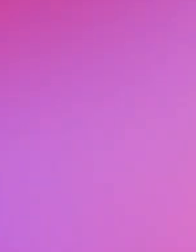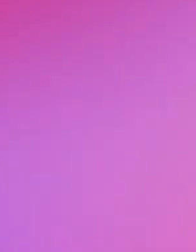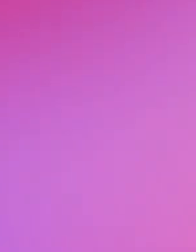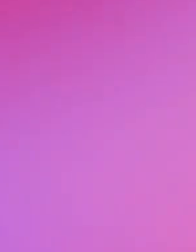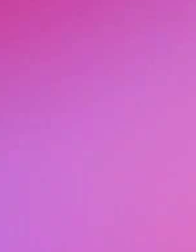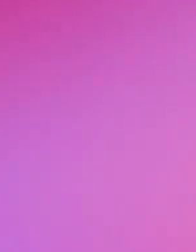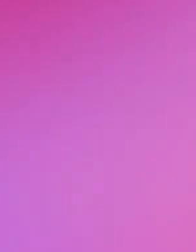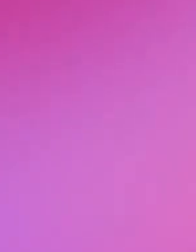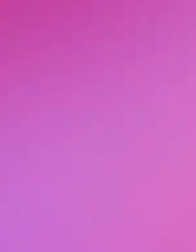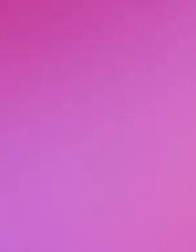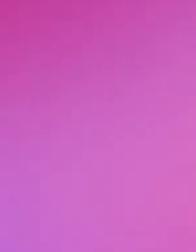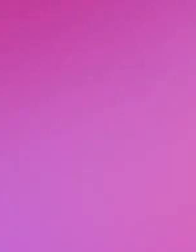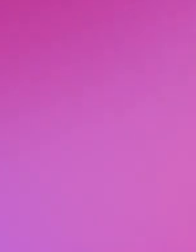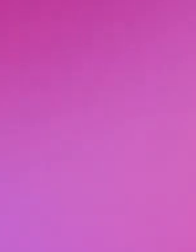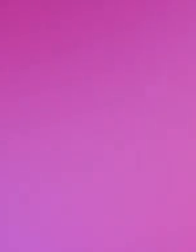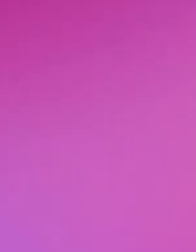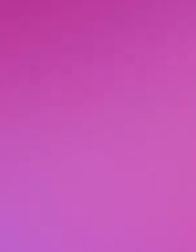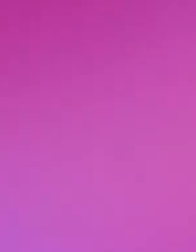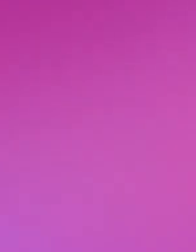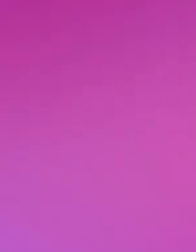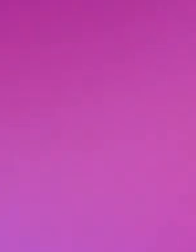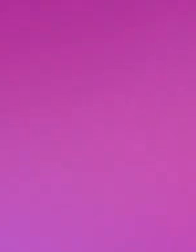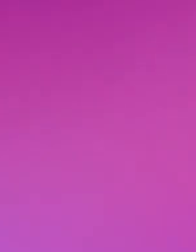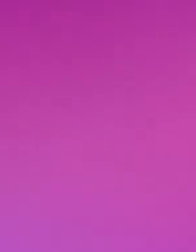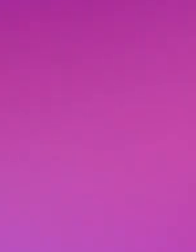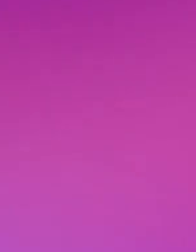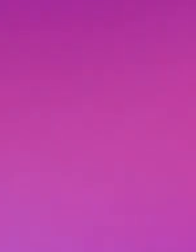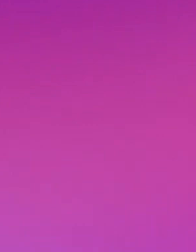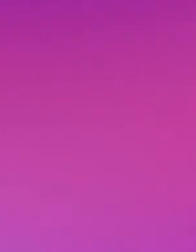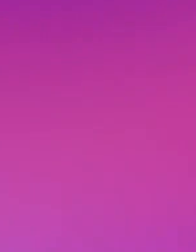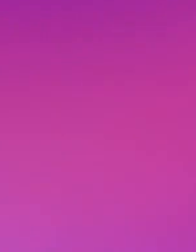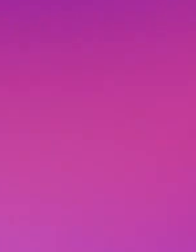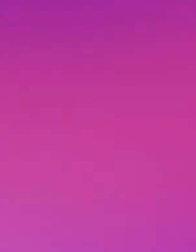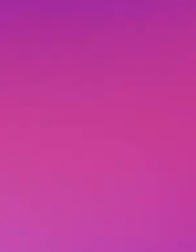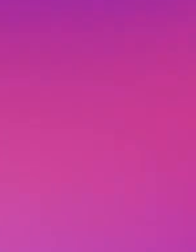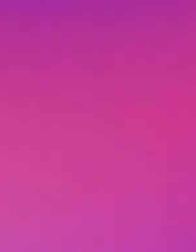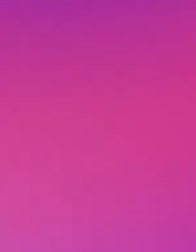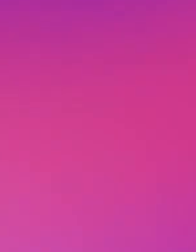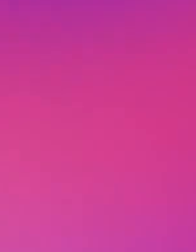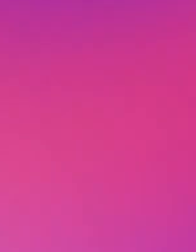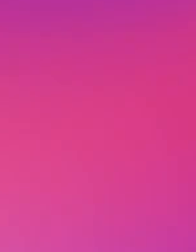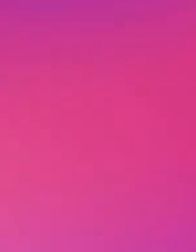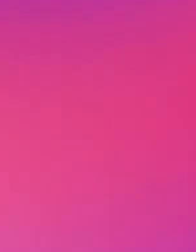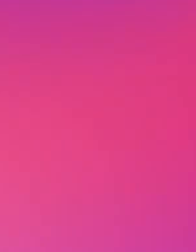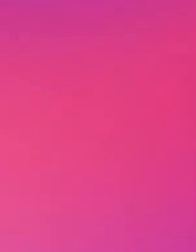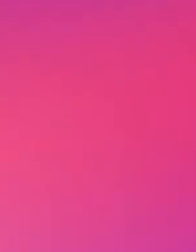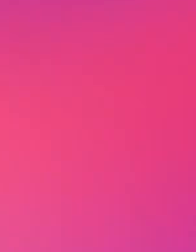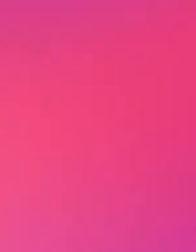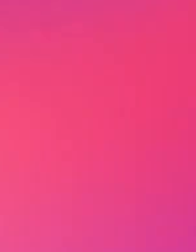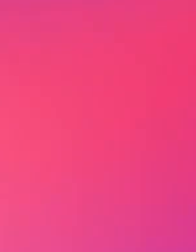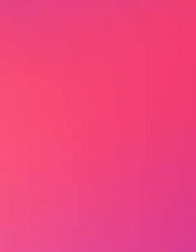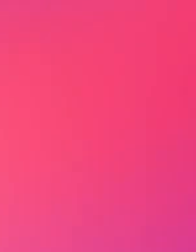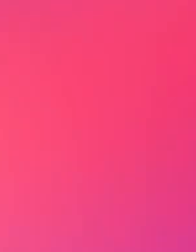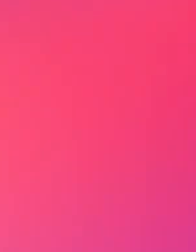libros de texto en versión digital, recuerda que los puedes encontrar en la página